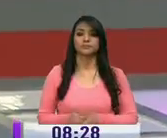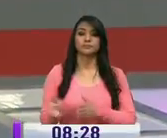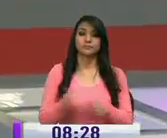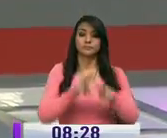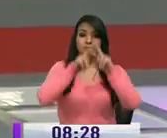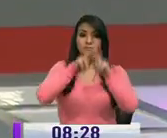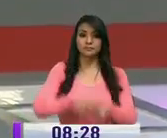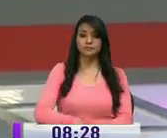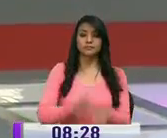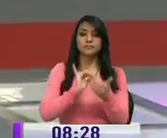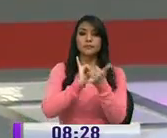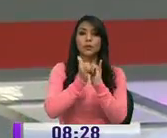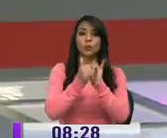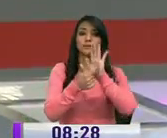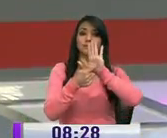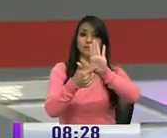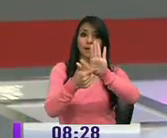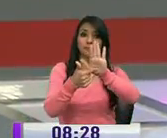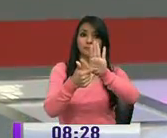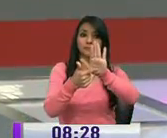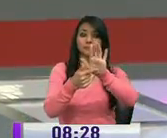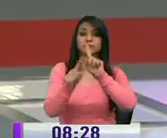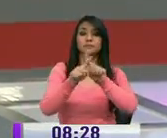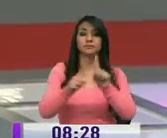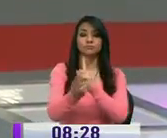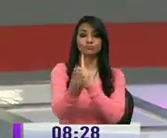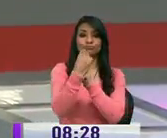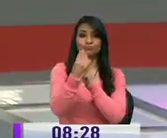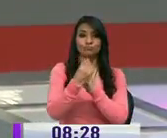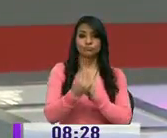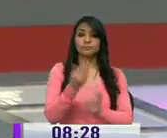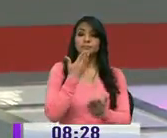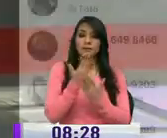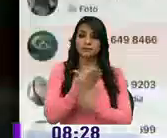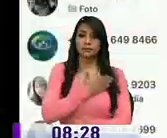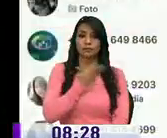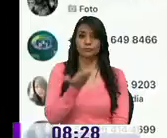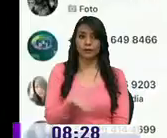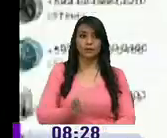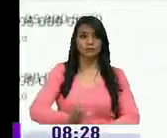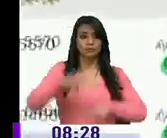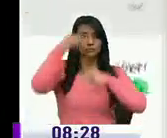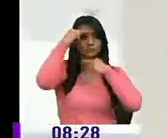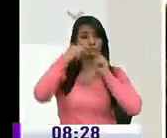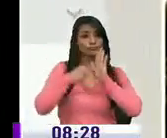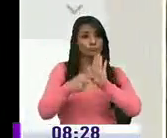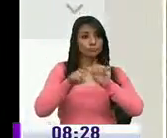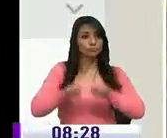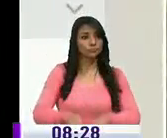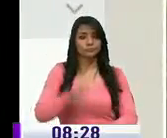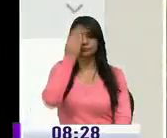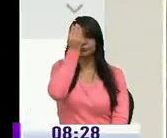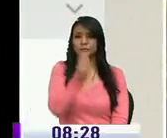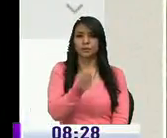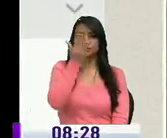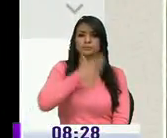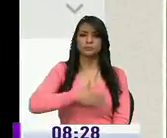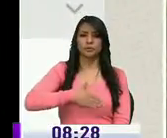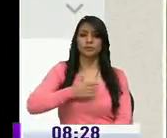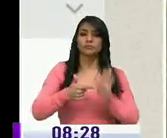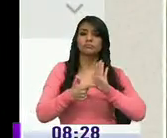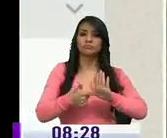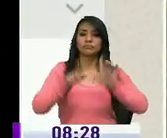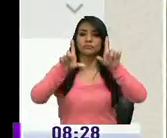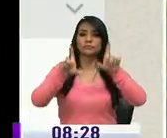A través de las redes sociales, hay mucha actividad allá, gracias por confiar en nosotros. Miren ustedes en pantalla, buenos días, por favor, pueden pasar estas